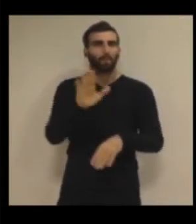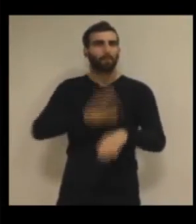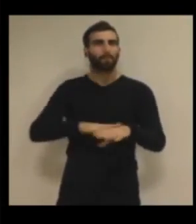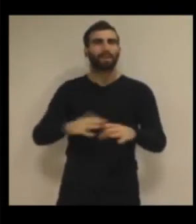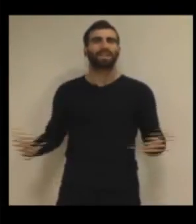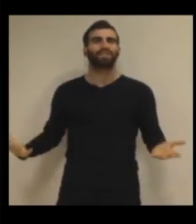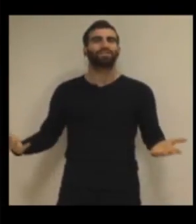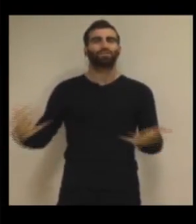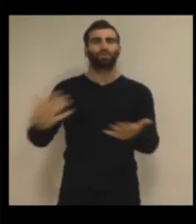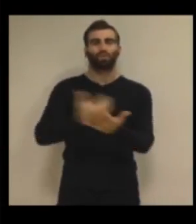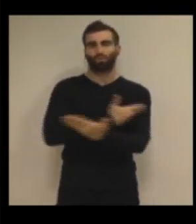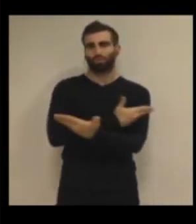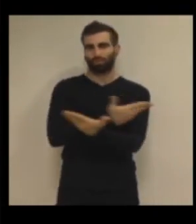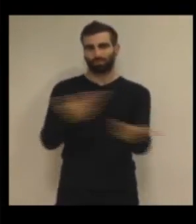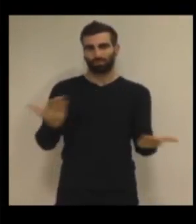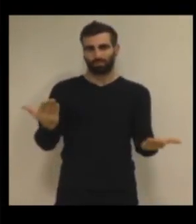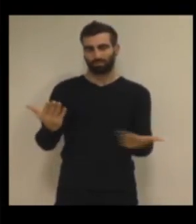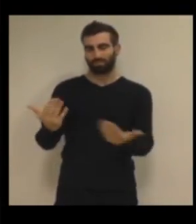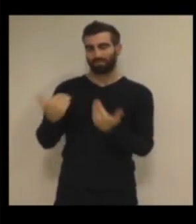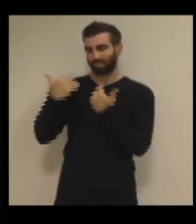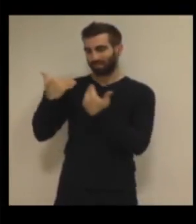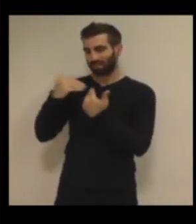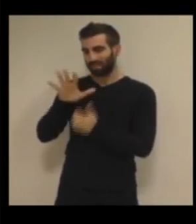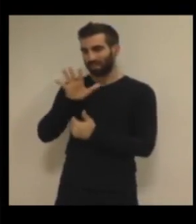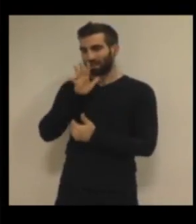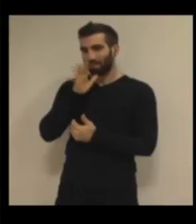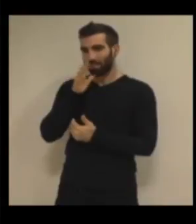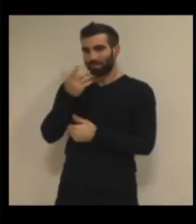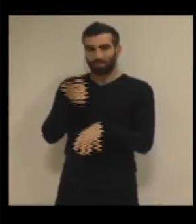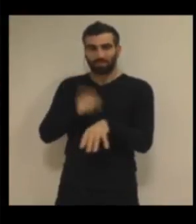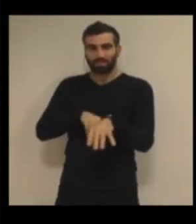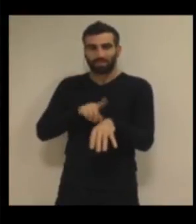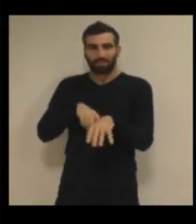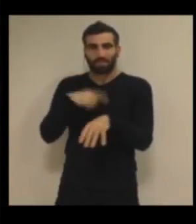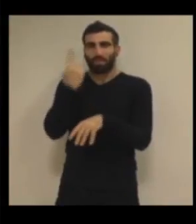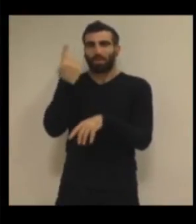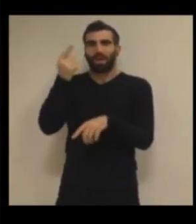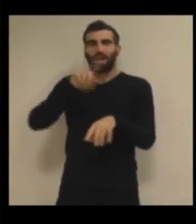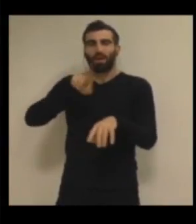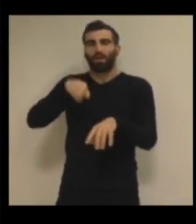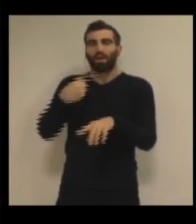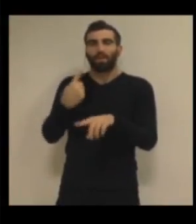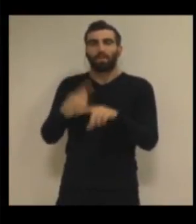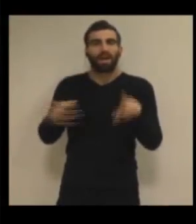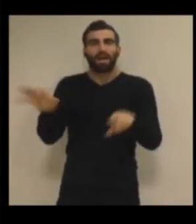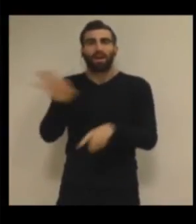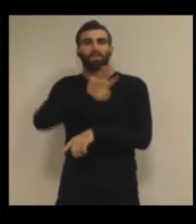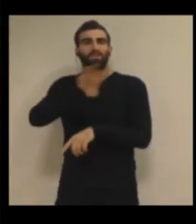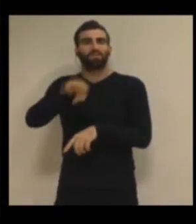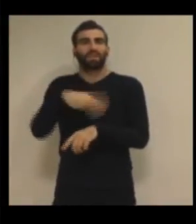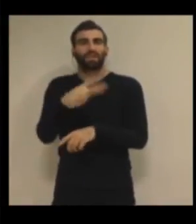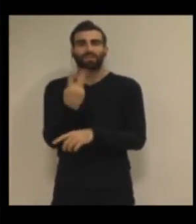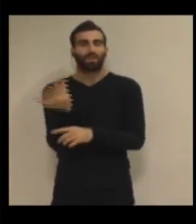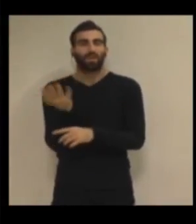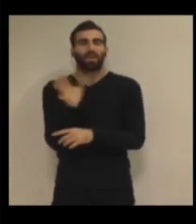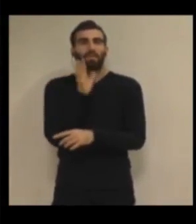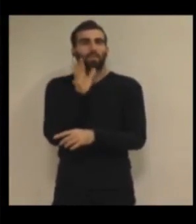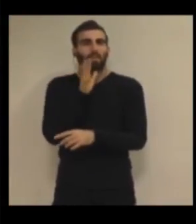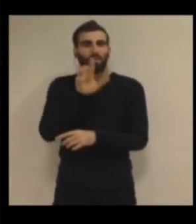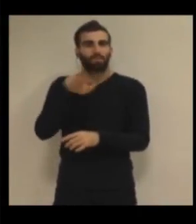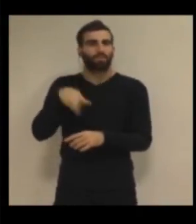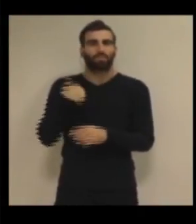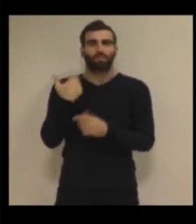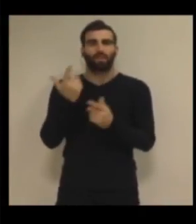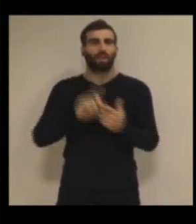gracias. La verdad es que cuando ponemos el tiempo no sabemos si pone hora y media, tres horas o cinco, porque nos podríamos pasar, y sobre